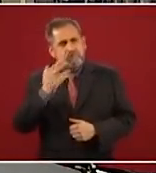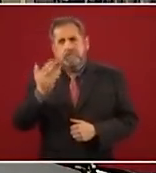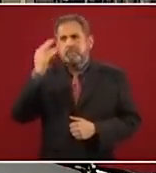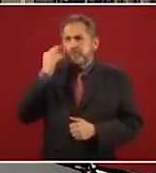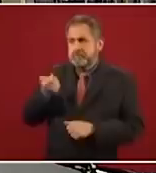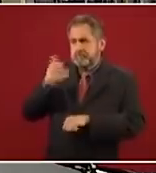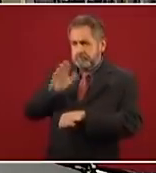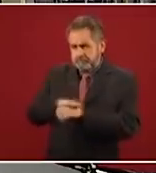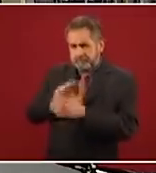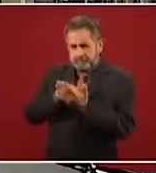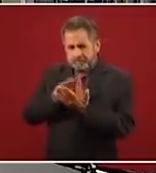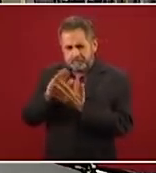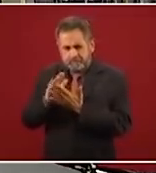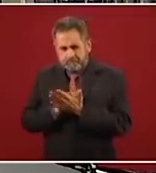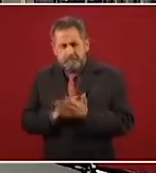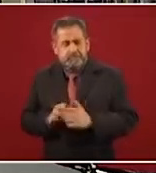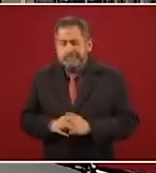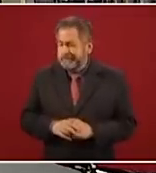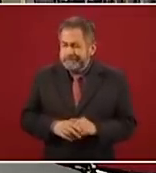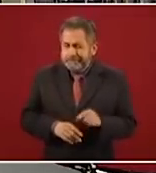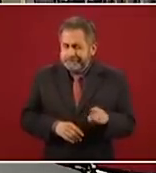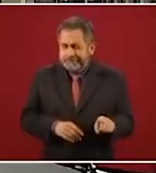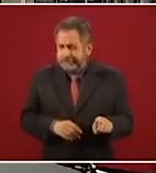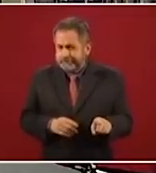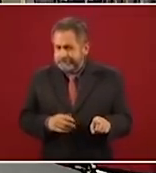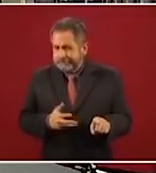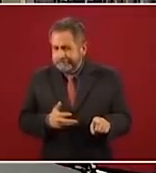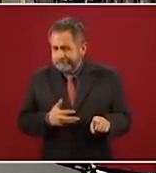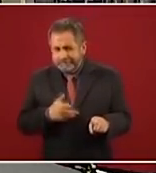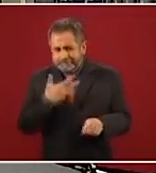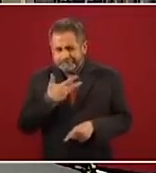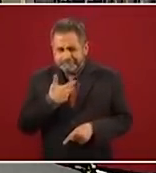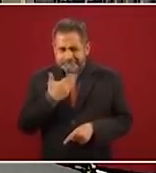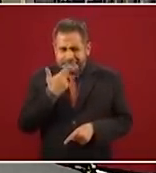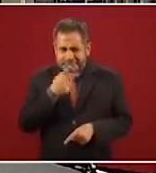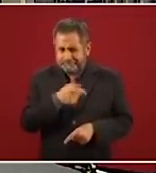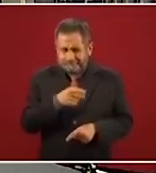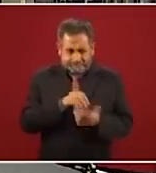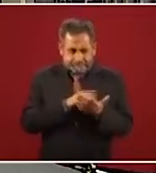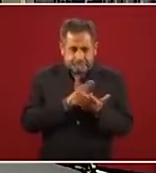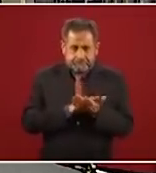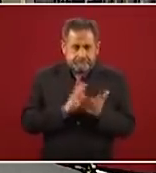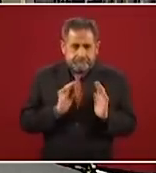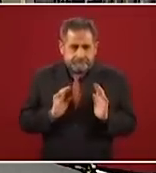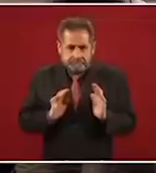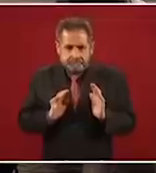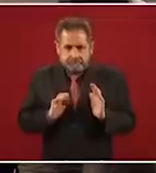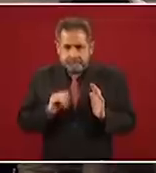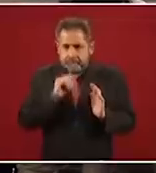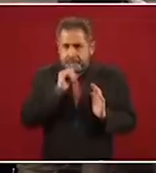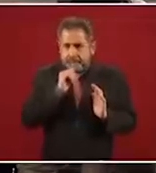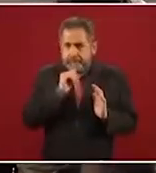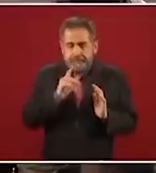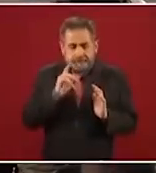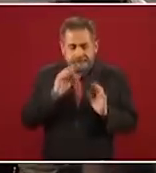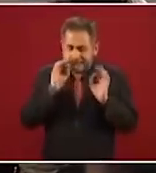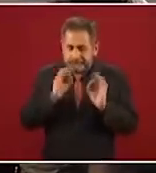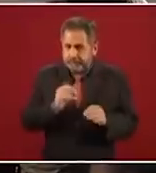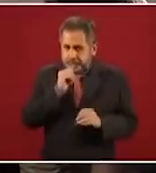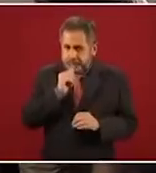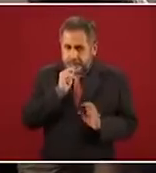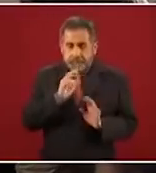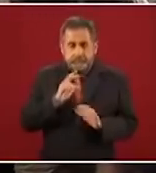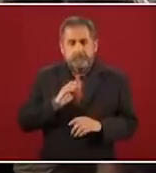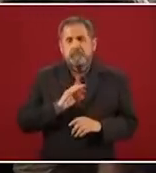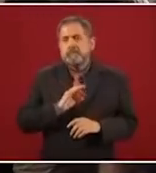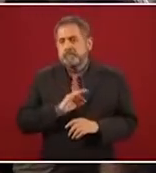que ya esta concesión se entregó? No tengo el… Porque ya está el proyecto en marcha. No tengo el dato, exacto. Lo